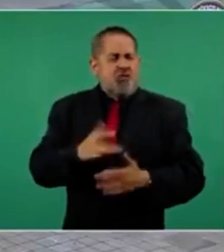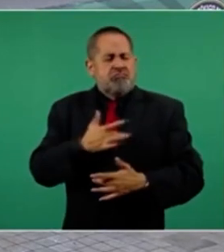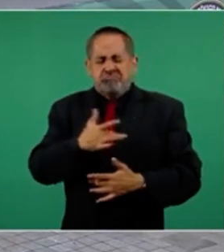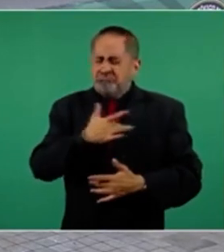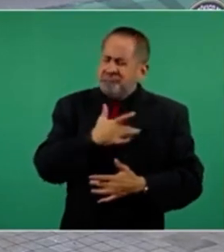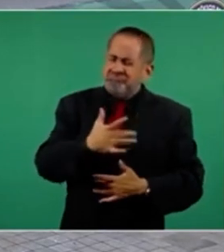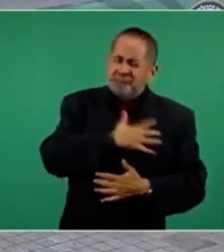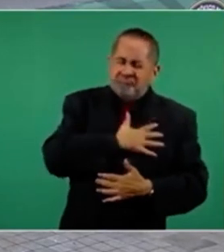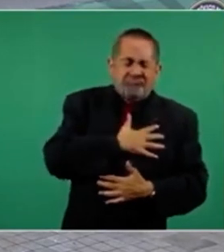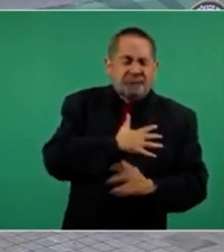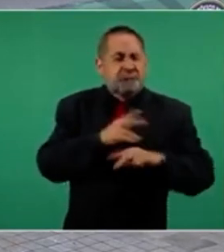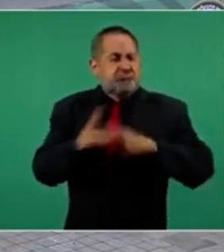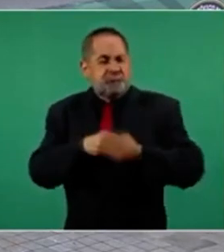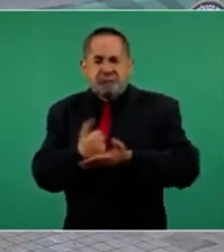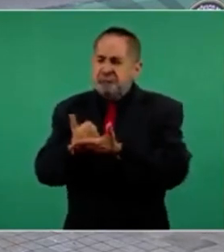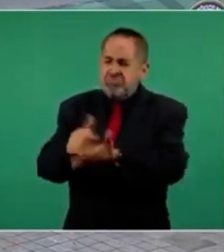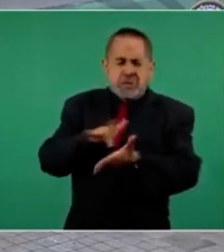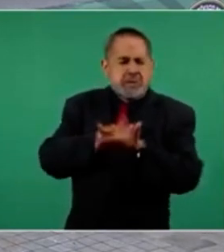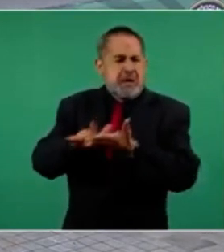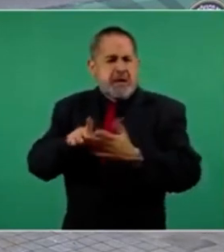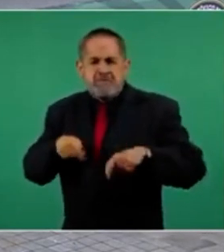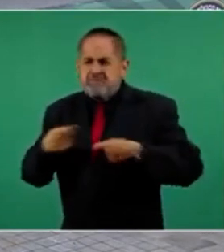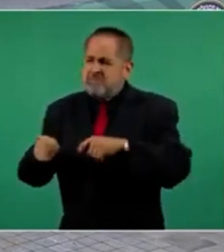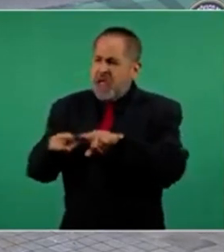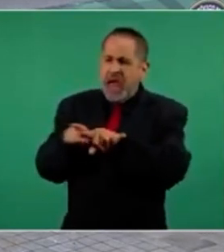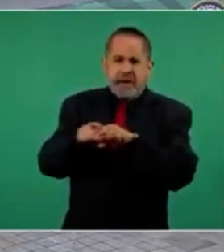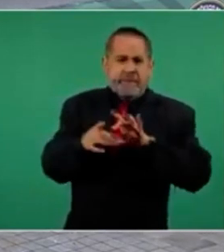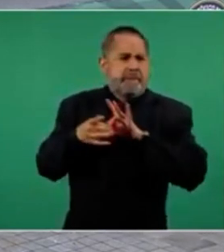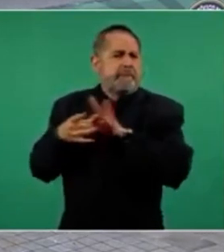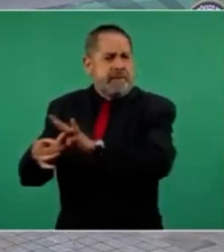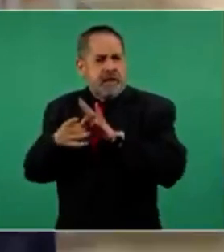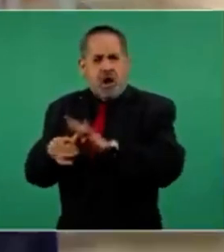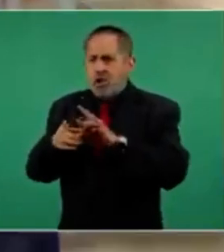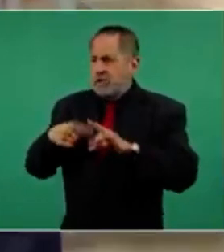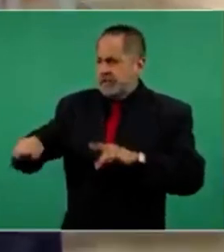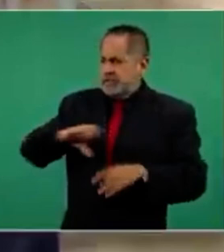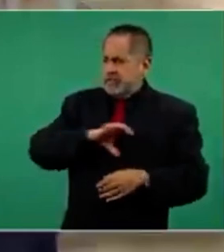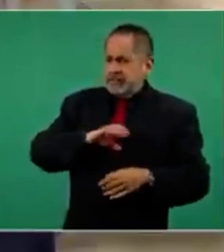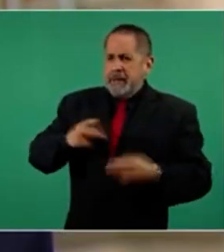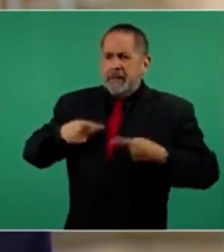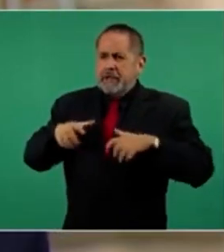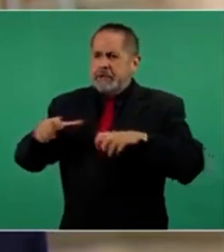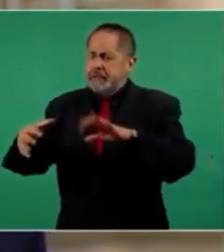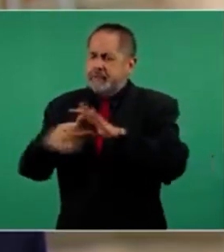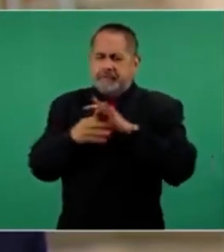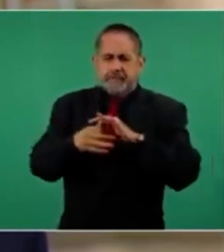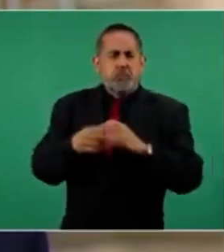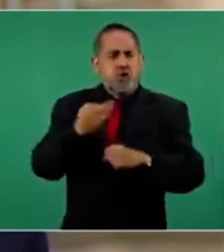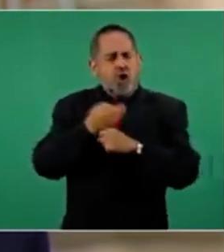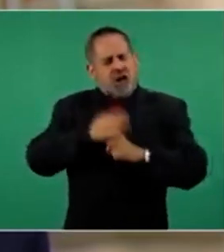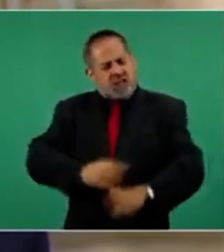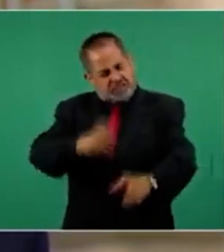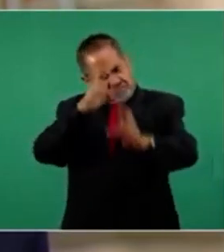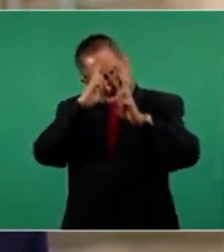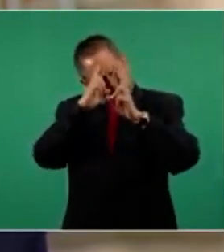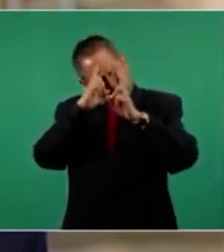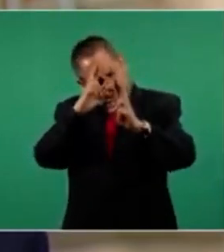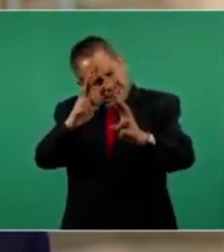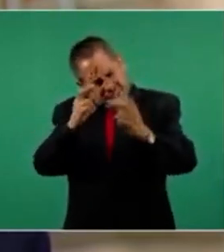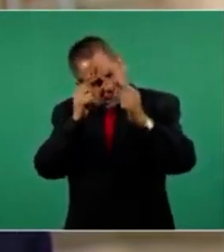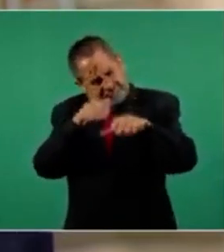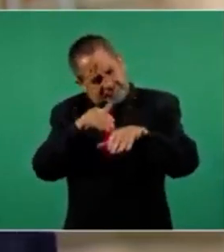corazón a alimentar esa hermandad con la ternura de los pueblos. Rindo tributo aquí a la